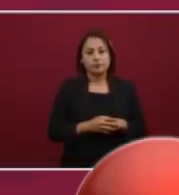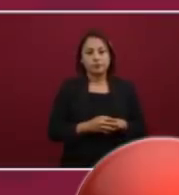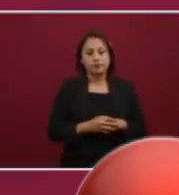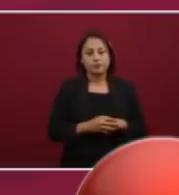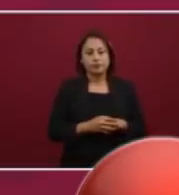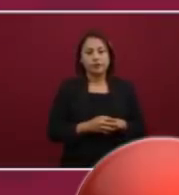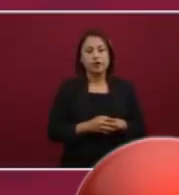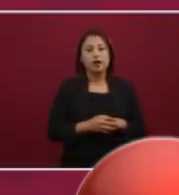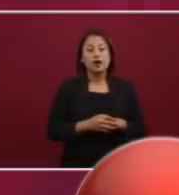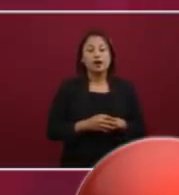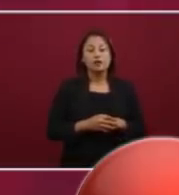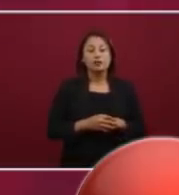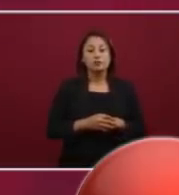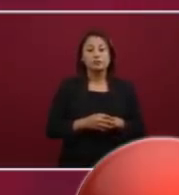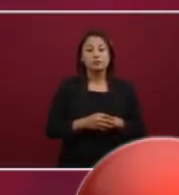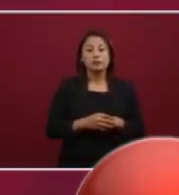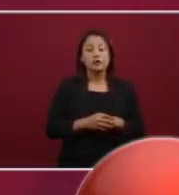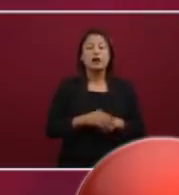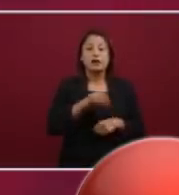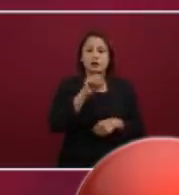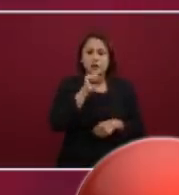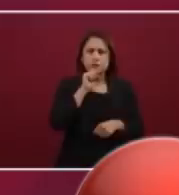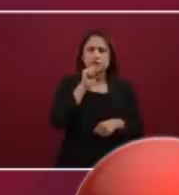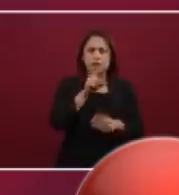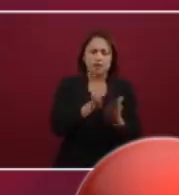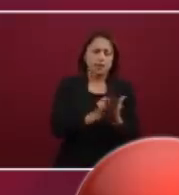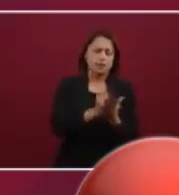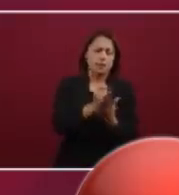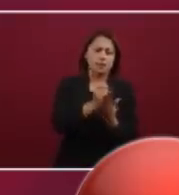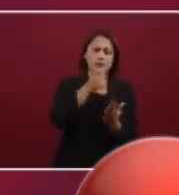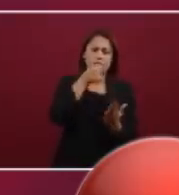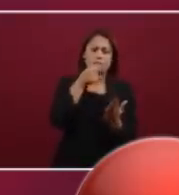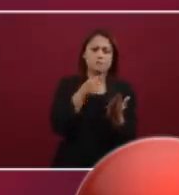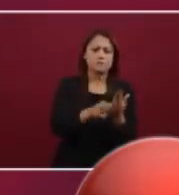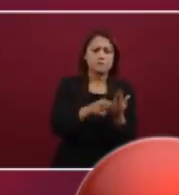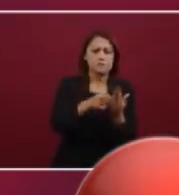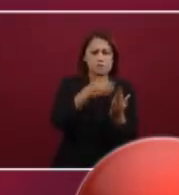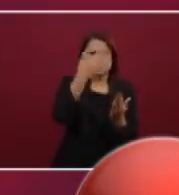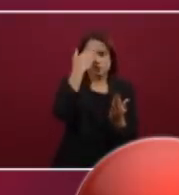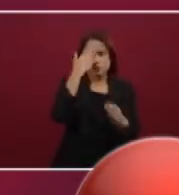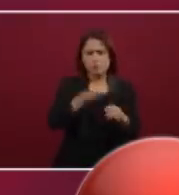decisión que se tomó en un memorándum se reduce a 4,000,